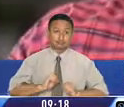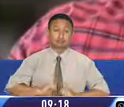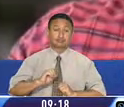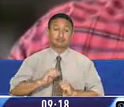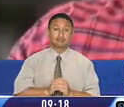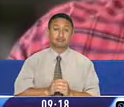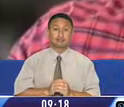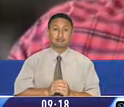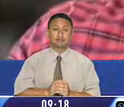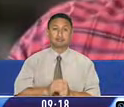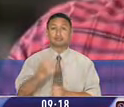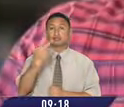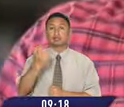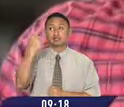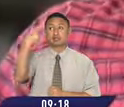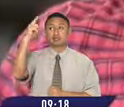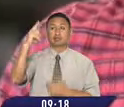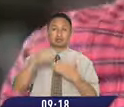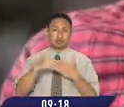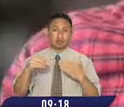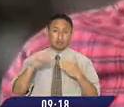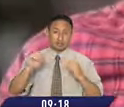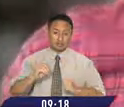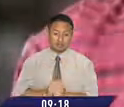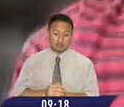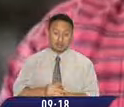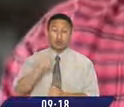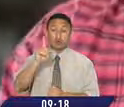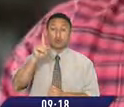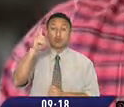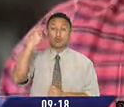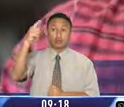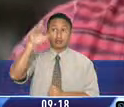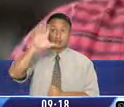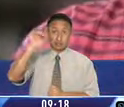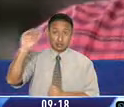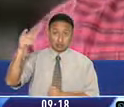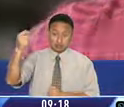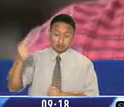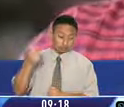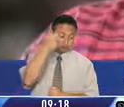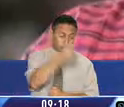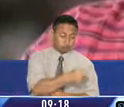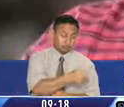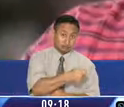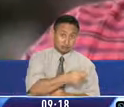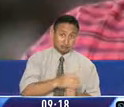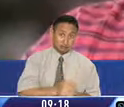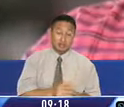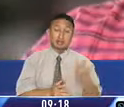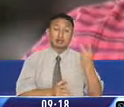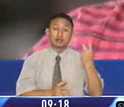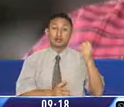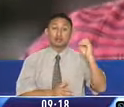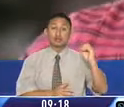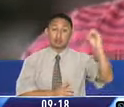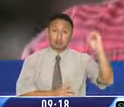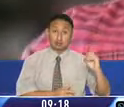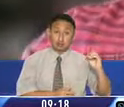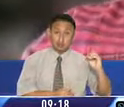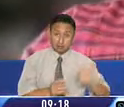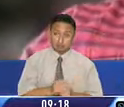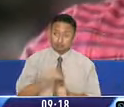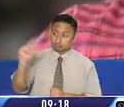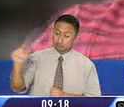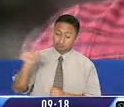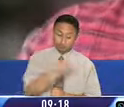torno a $13 millones. Si le entregas $1,500,000 al BEC, el 12% del presupuesto de la Casa de la Cultura se iba